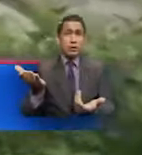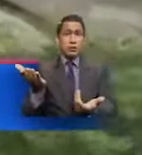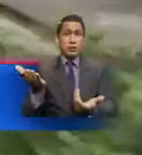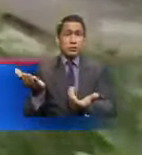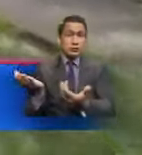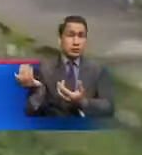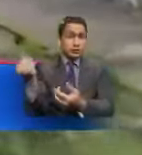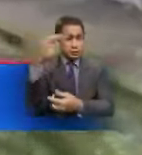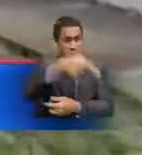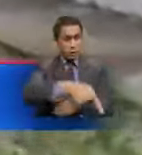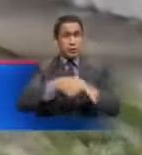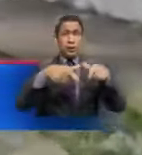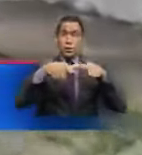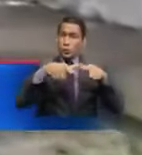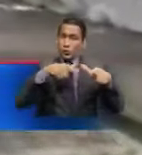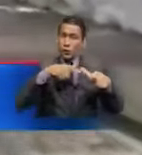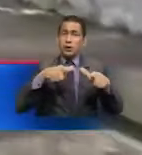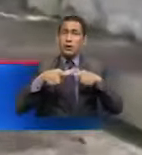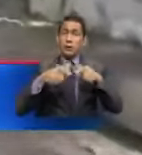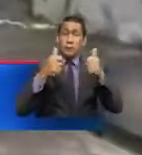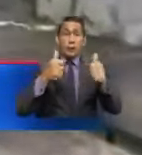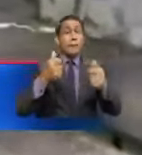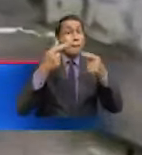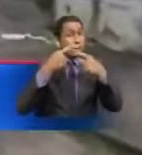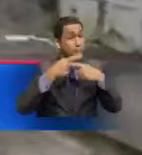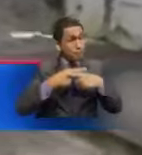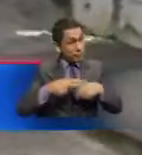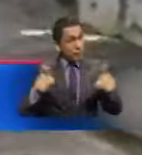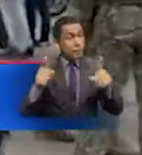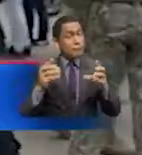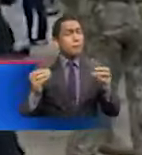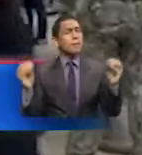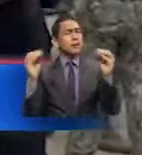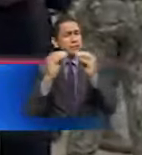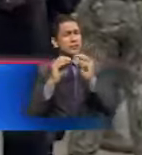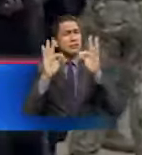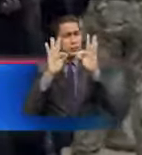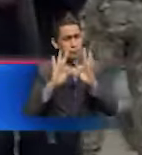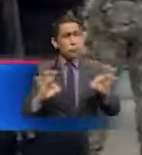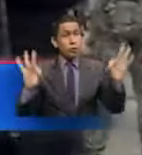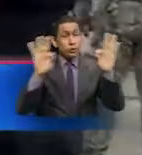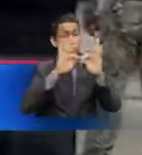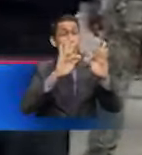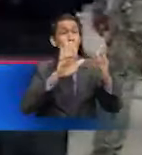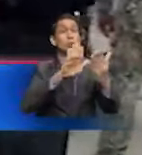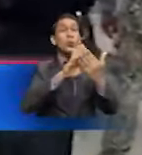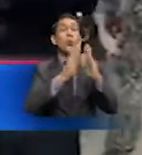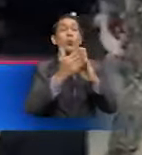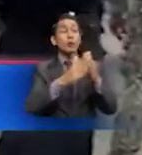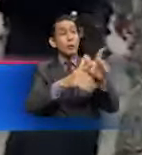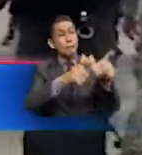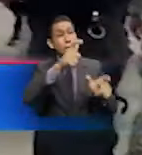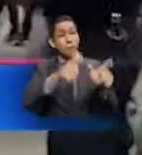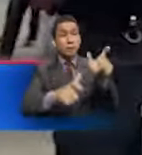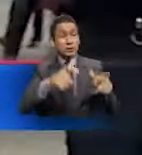Guayaquil, pero también es importante el trabajo complementario en lo que tiene que ver con la comunidad. Como veíamos en tu reporte, se está demandando